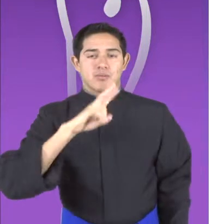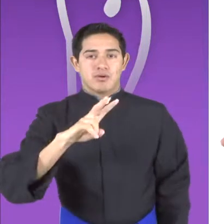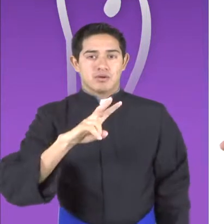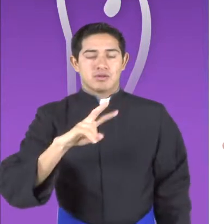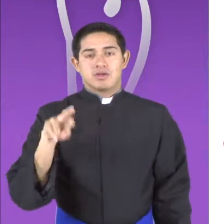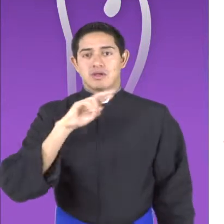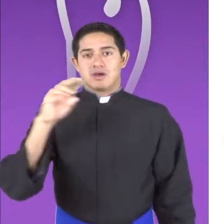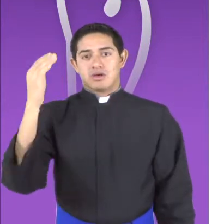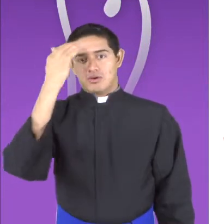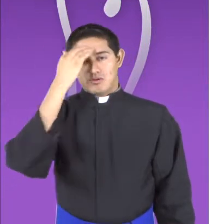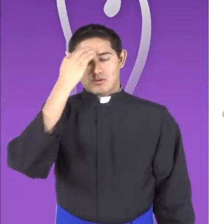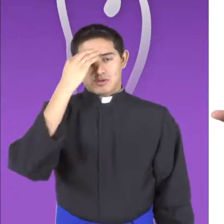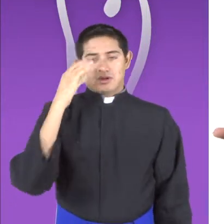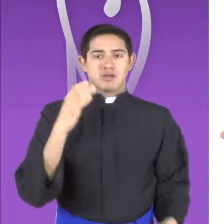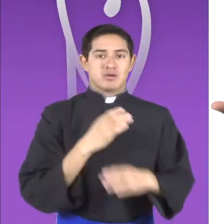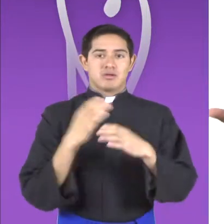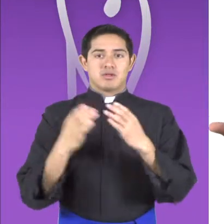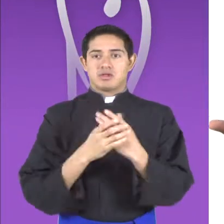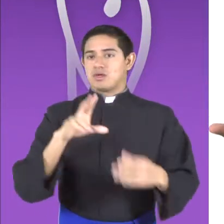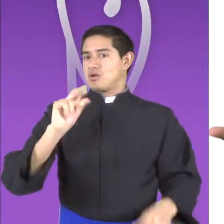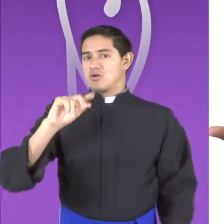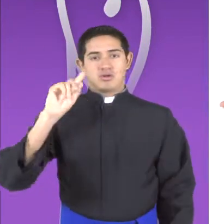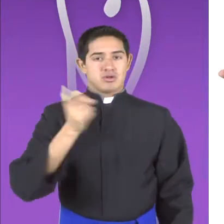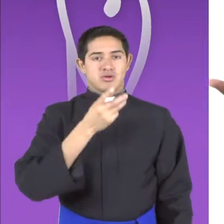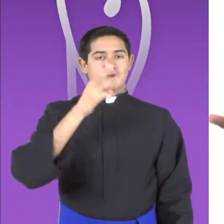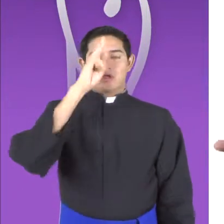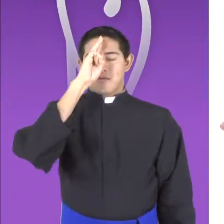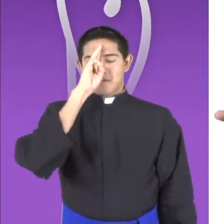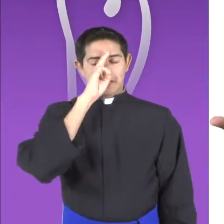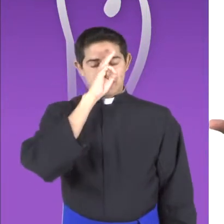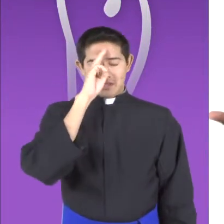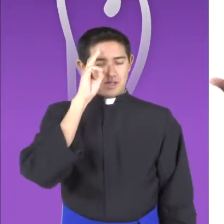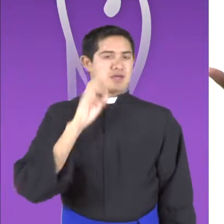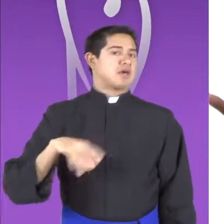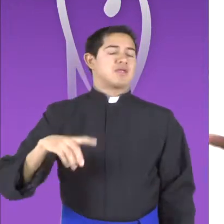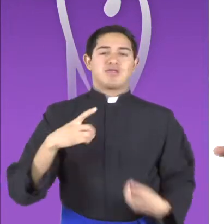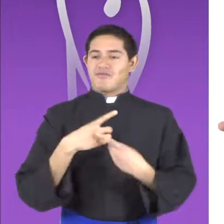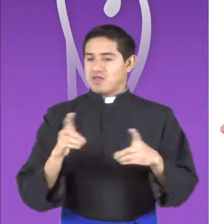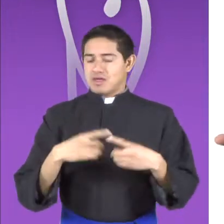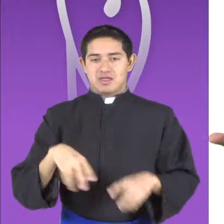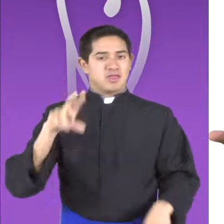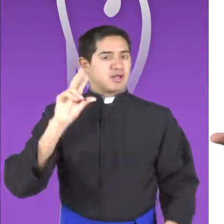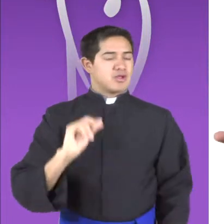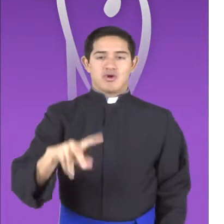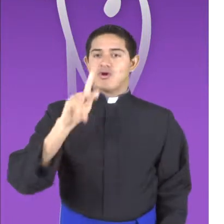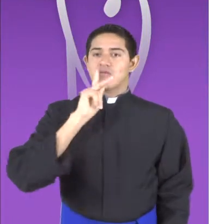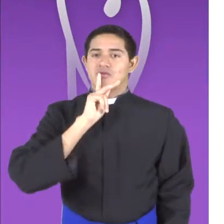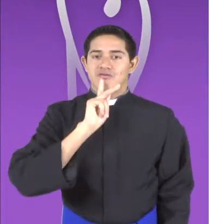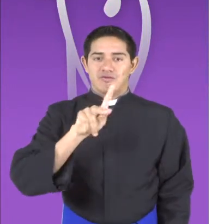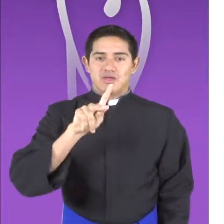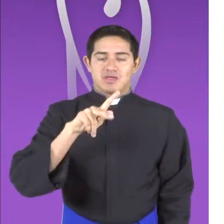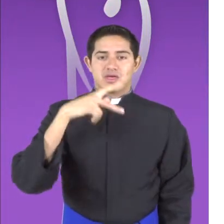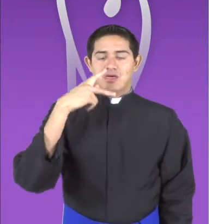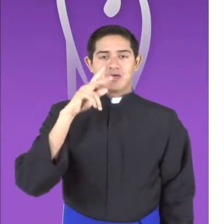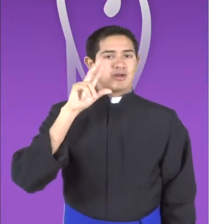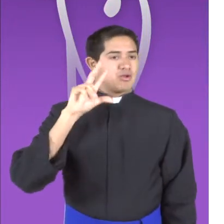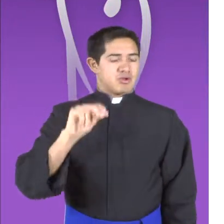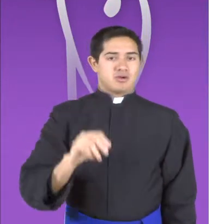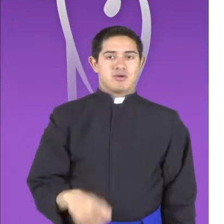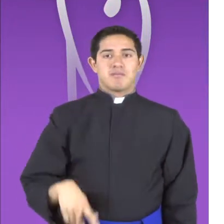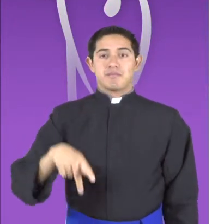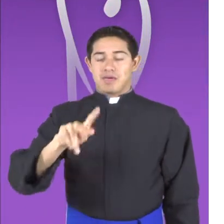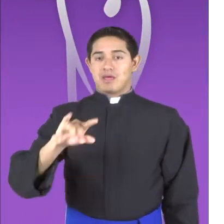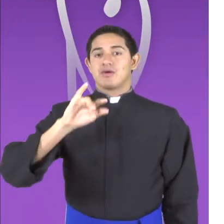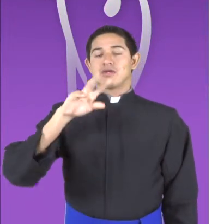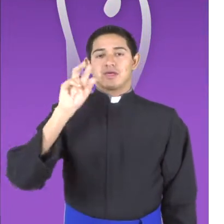que no es. No es el Mesías, no es el profeta, no es Elías, pero sí es